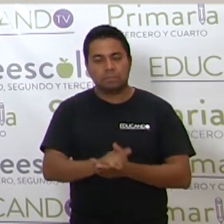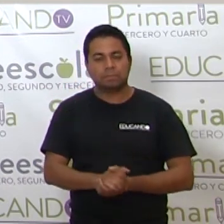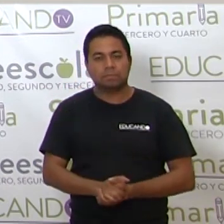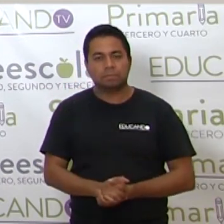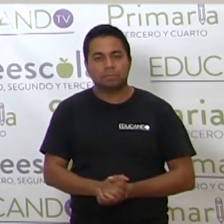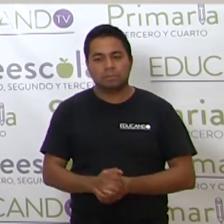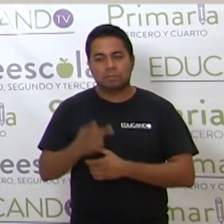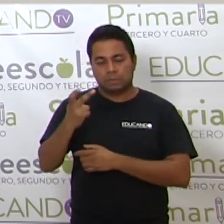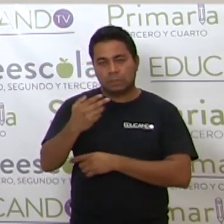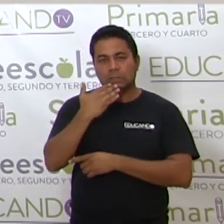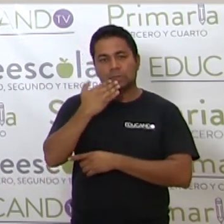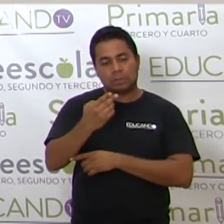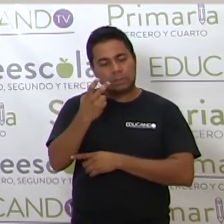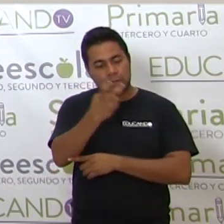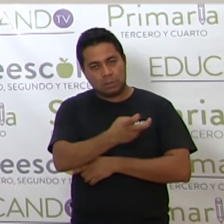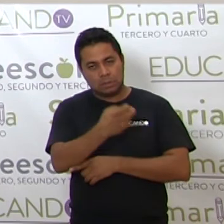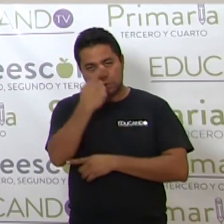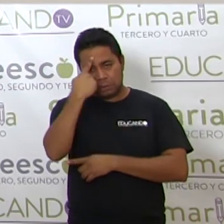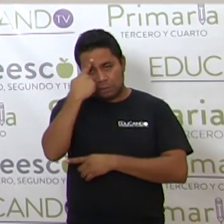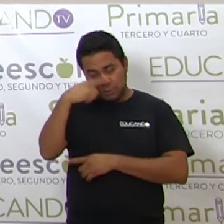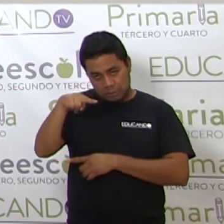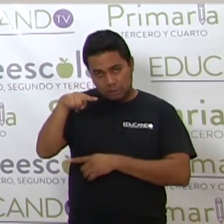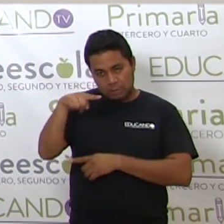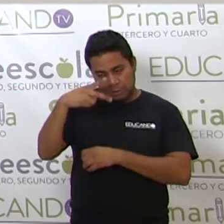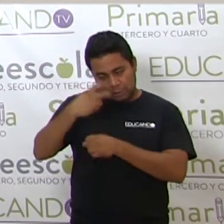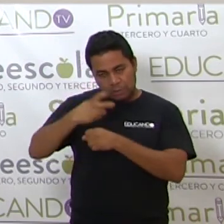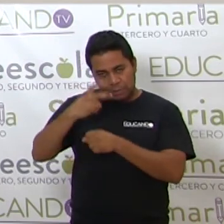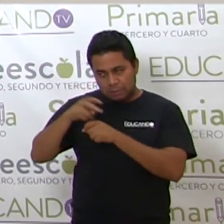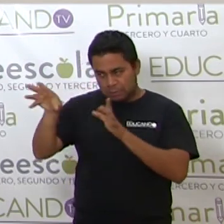así es esta sería la segunda